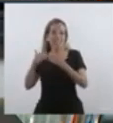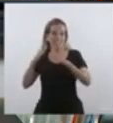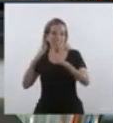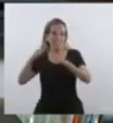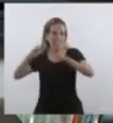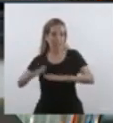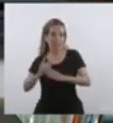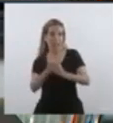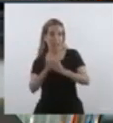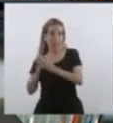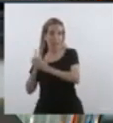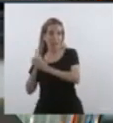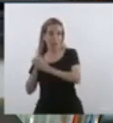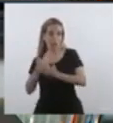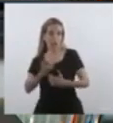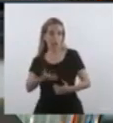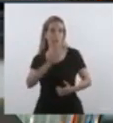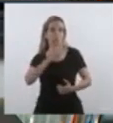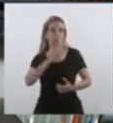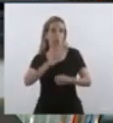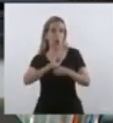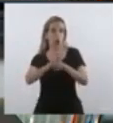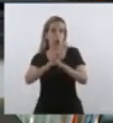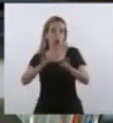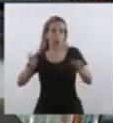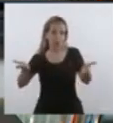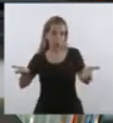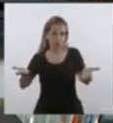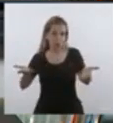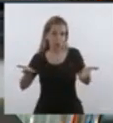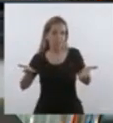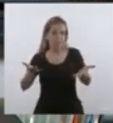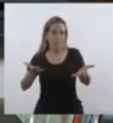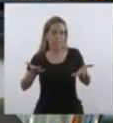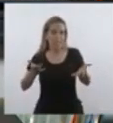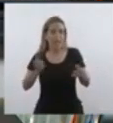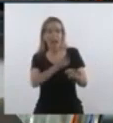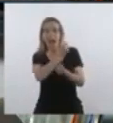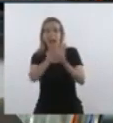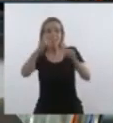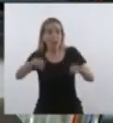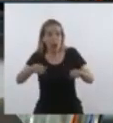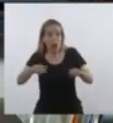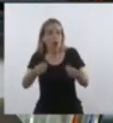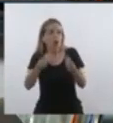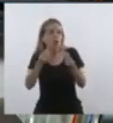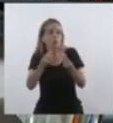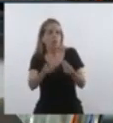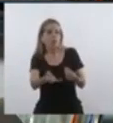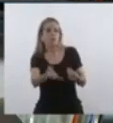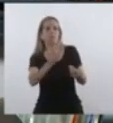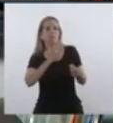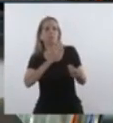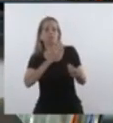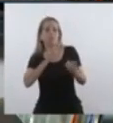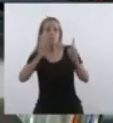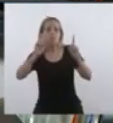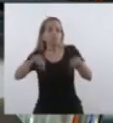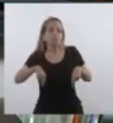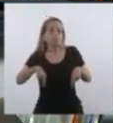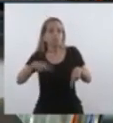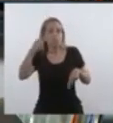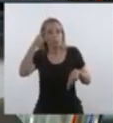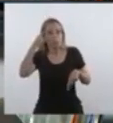contagiado con el COVID-19. Aún hoy no sé cómo me contagié. No encuentro el